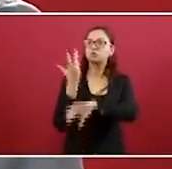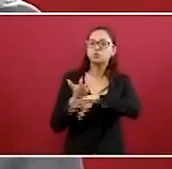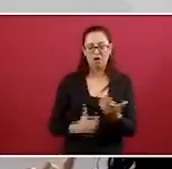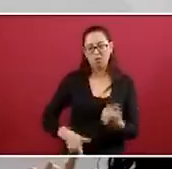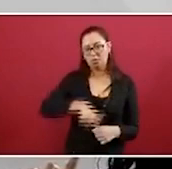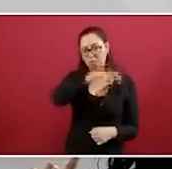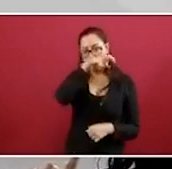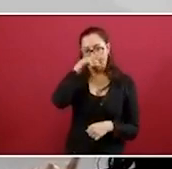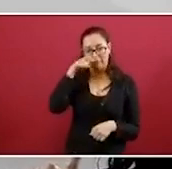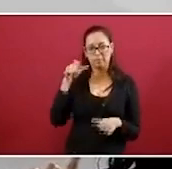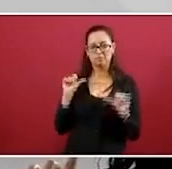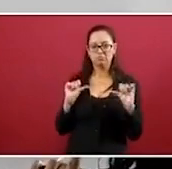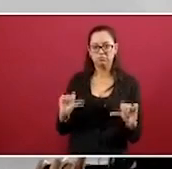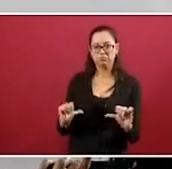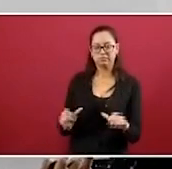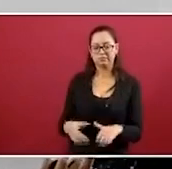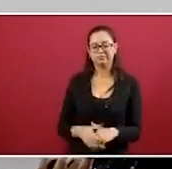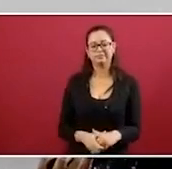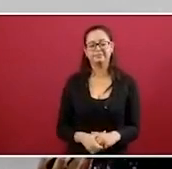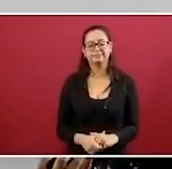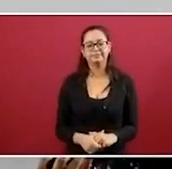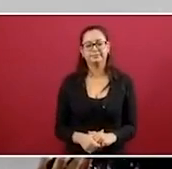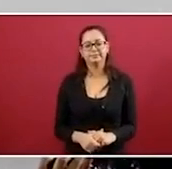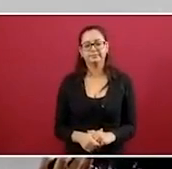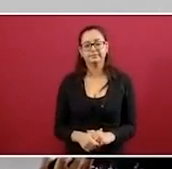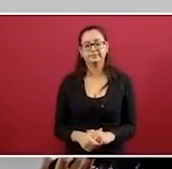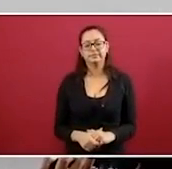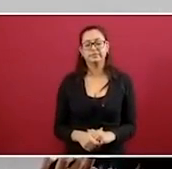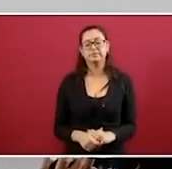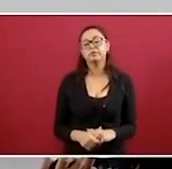Unidos. Y por último, decir que hay un plan